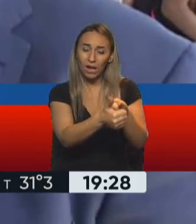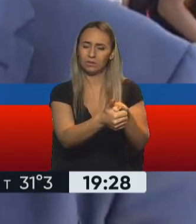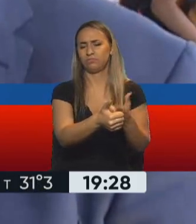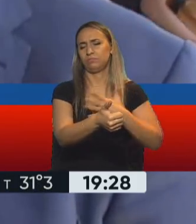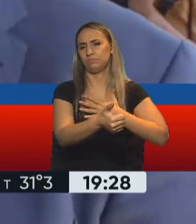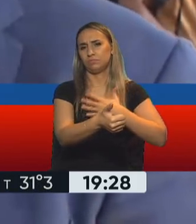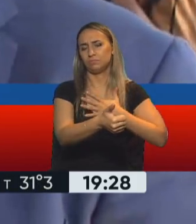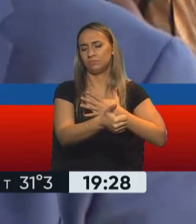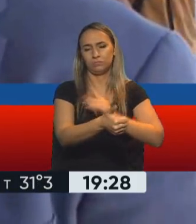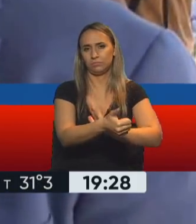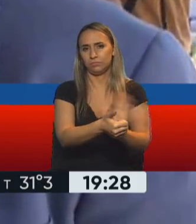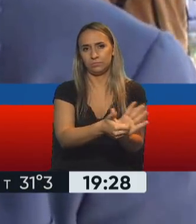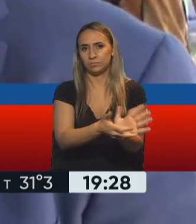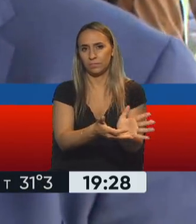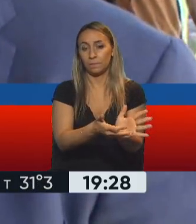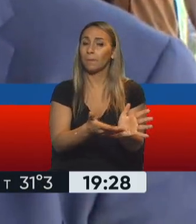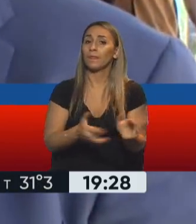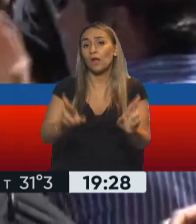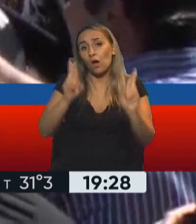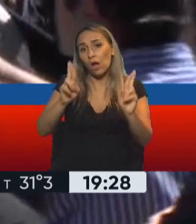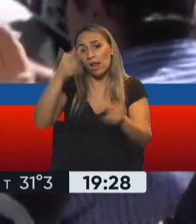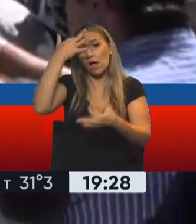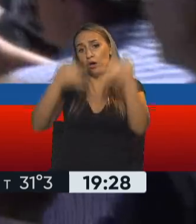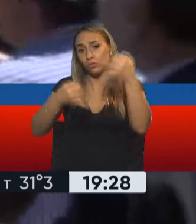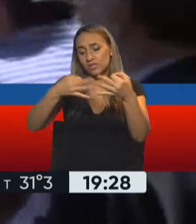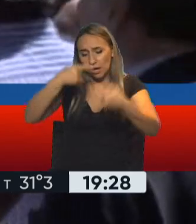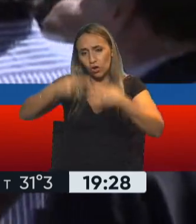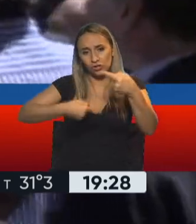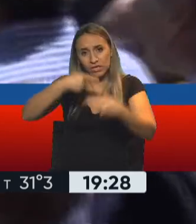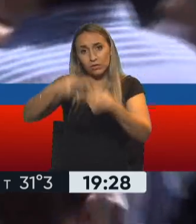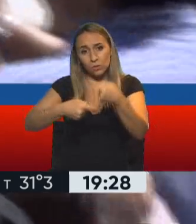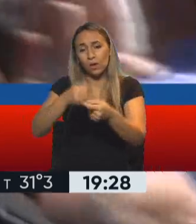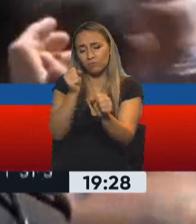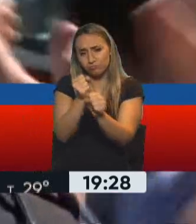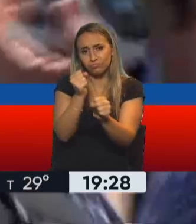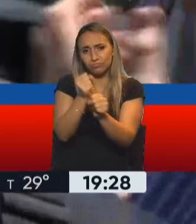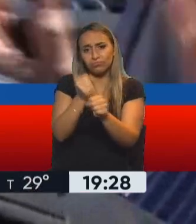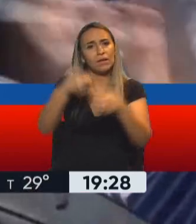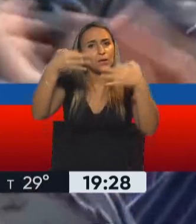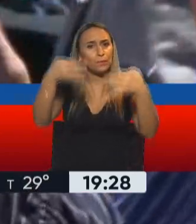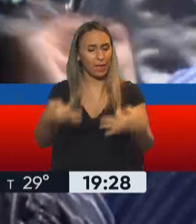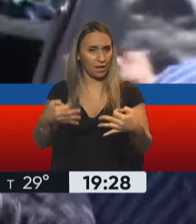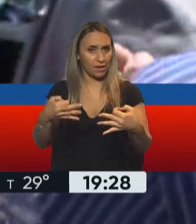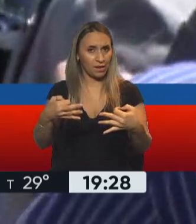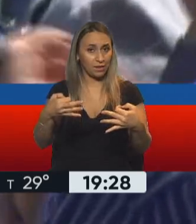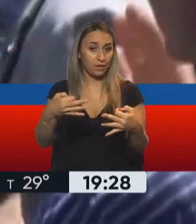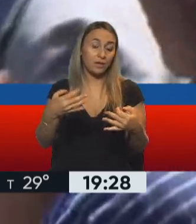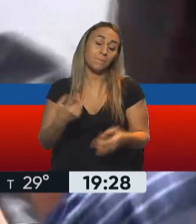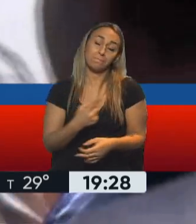esperemos que la justicia continúe trabajando seriamente, y lo que pedimos es